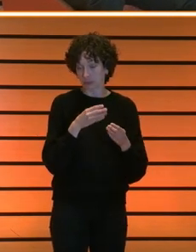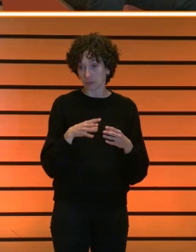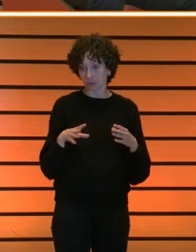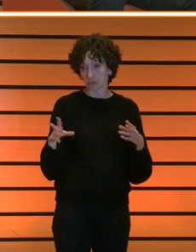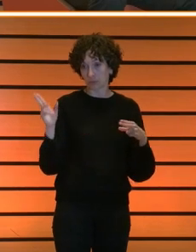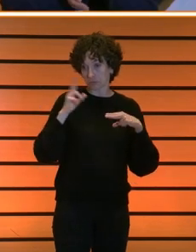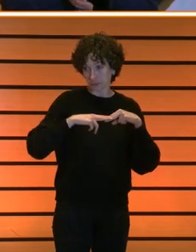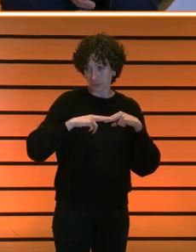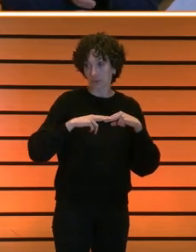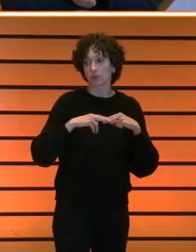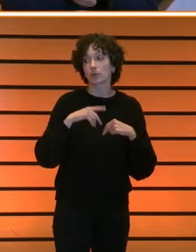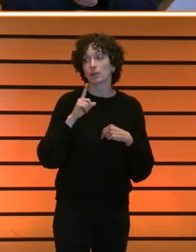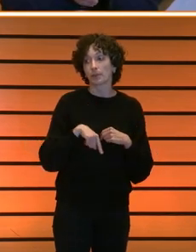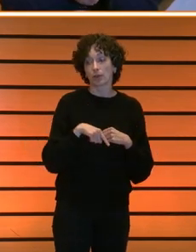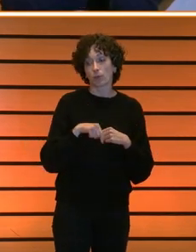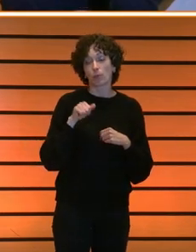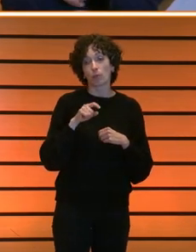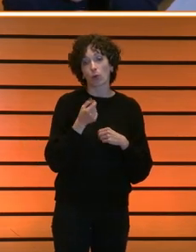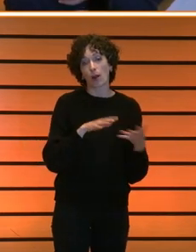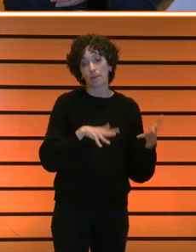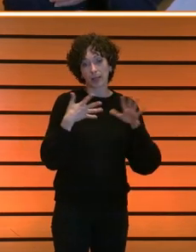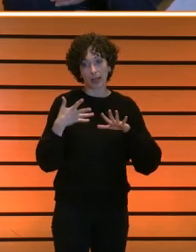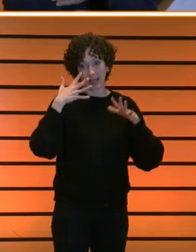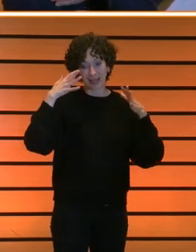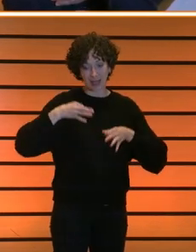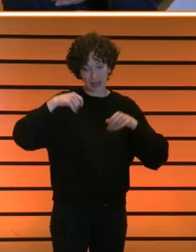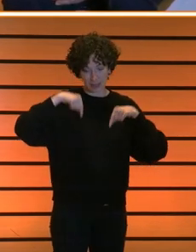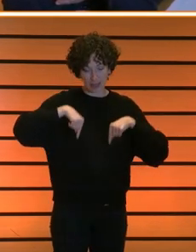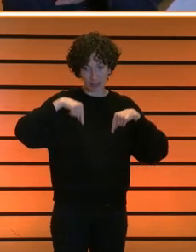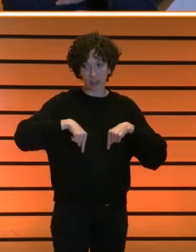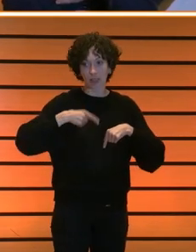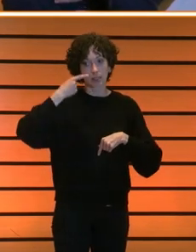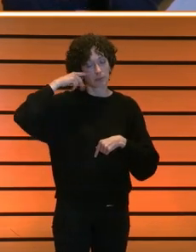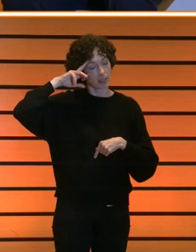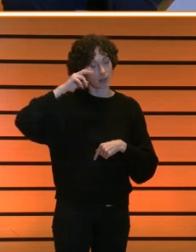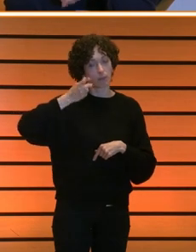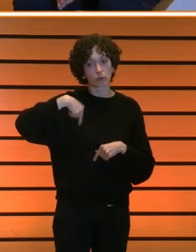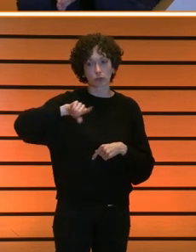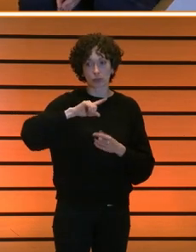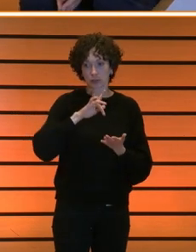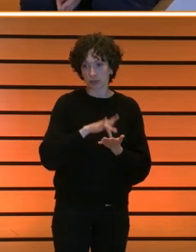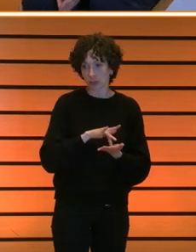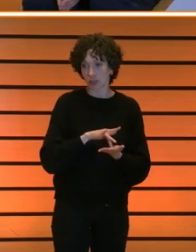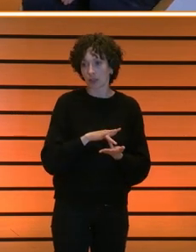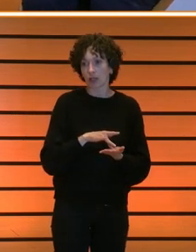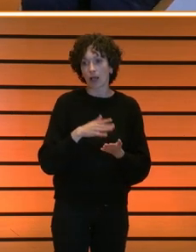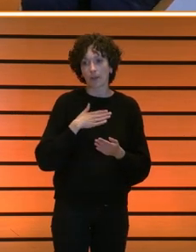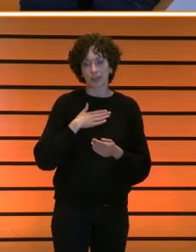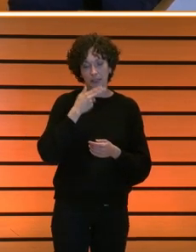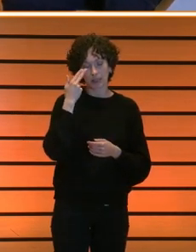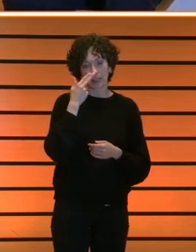aterrizándolo un poco en nuestra realidad la experiencia que estáis teniendo Yo sí que me